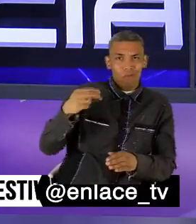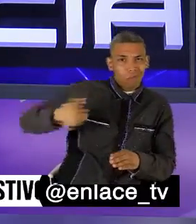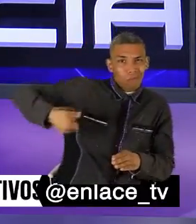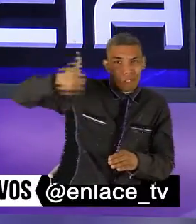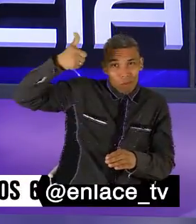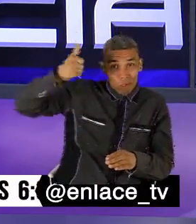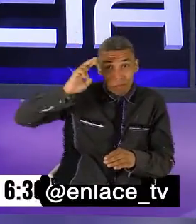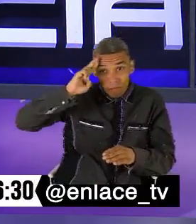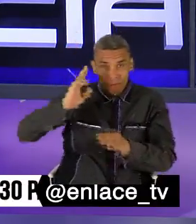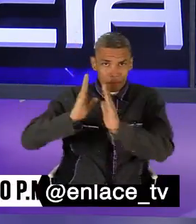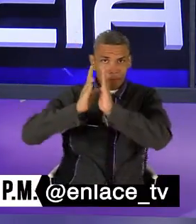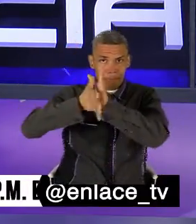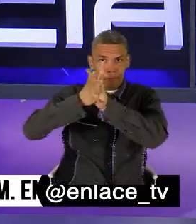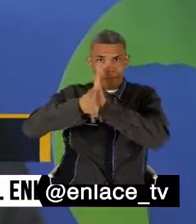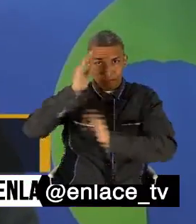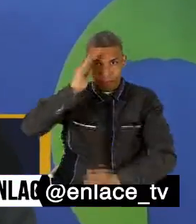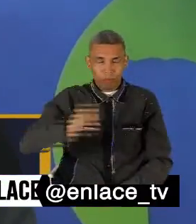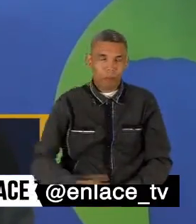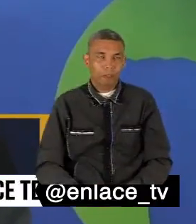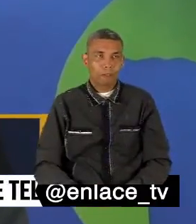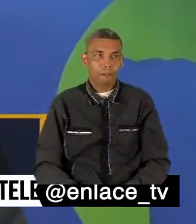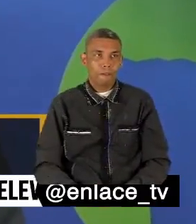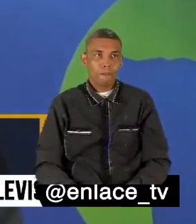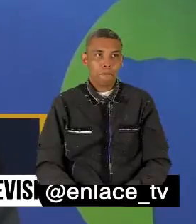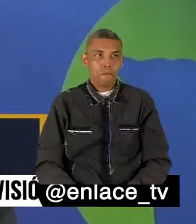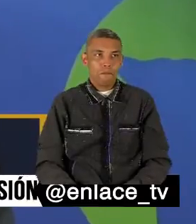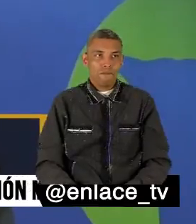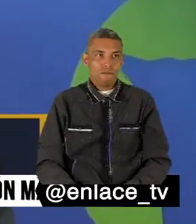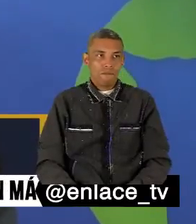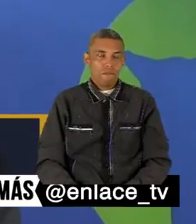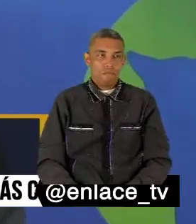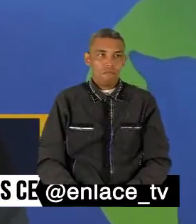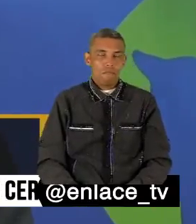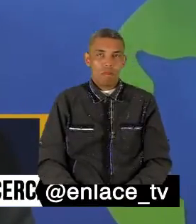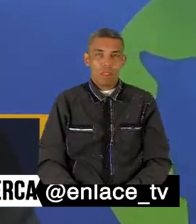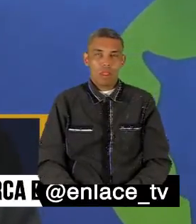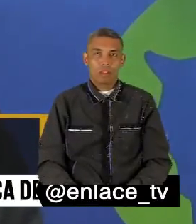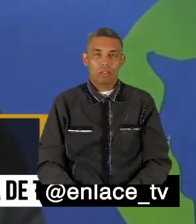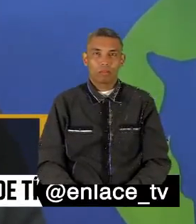Magdalena Medio. Se genera una canal de